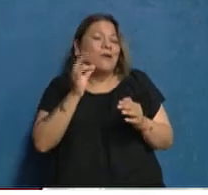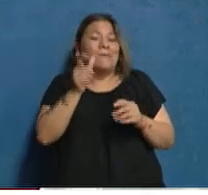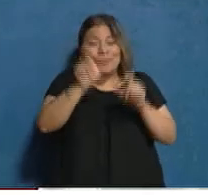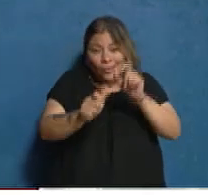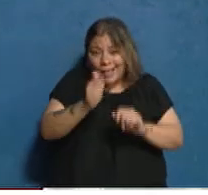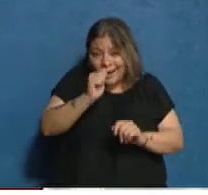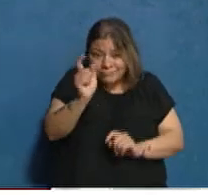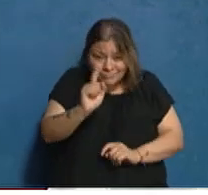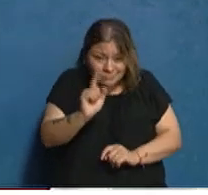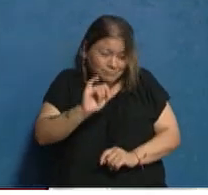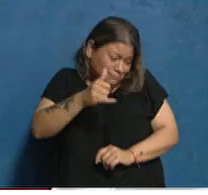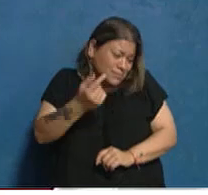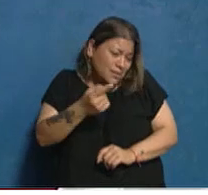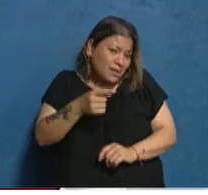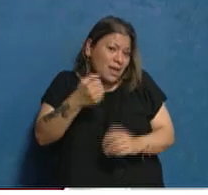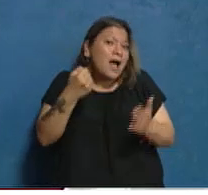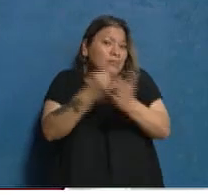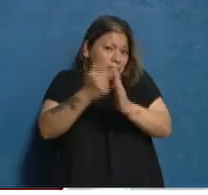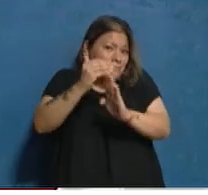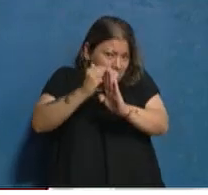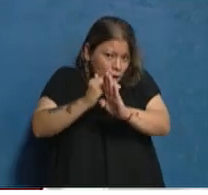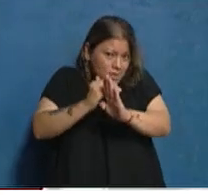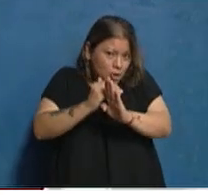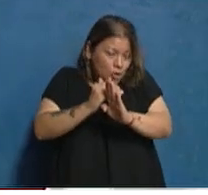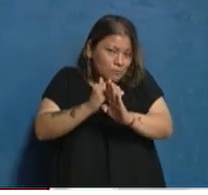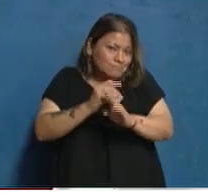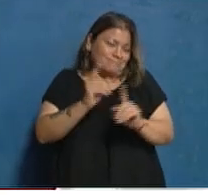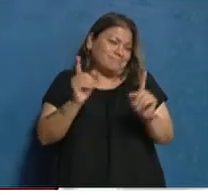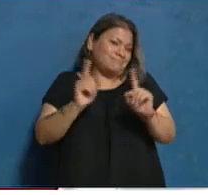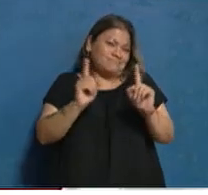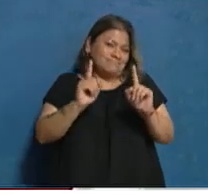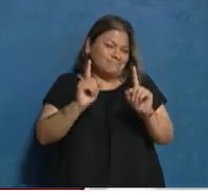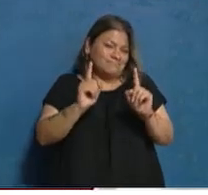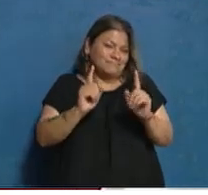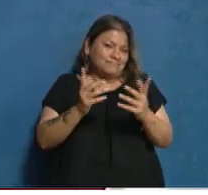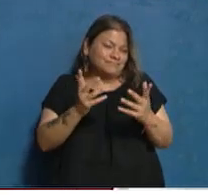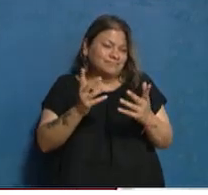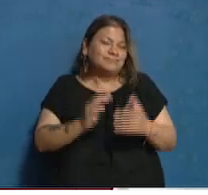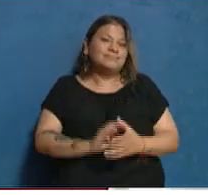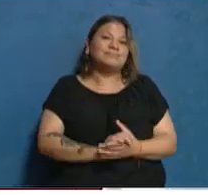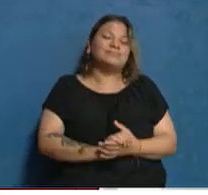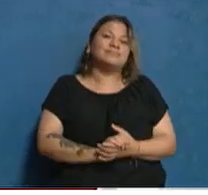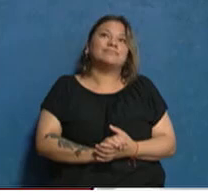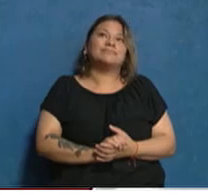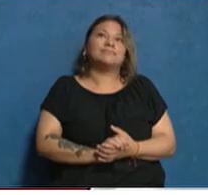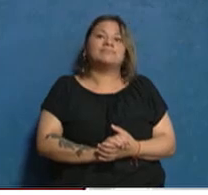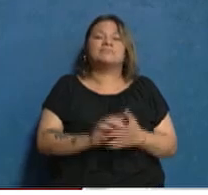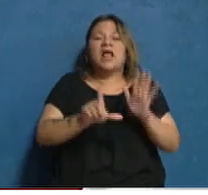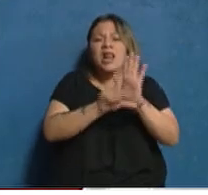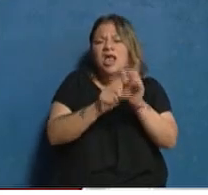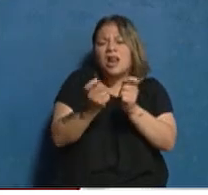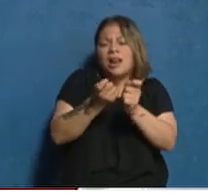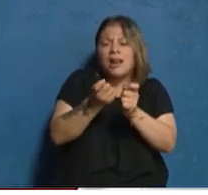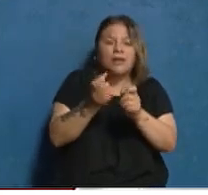ocurrir. Promete que van a bajar los accidentes viales. En realidad no tiene ningún, no regulan nada en